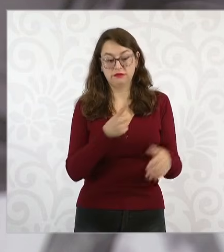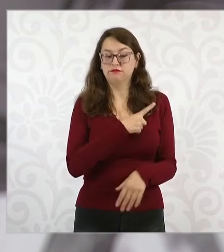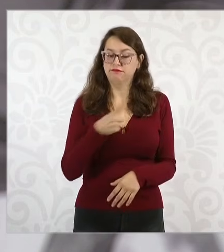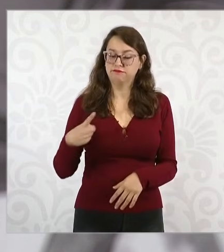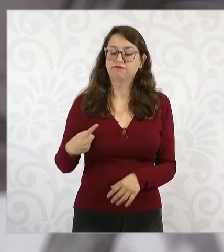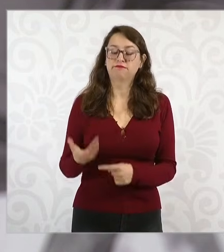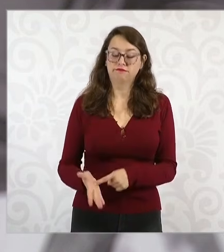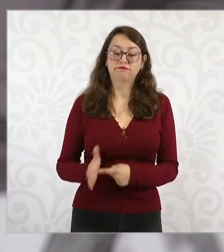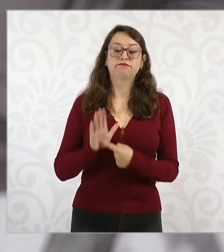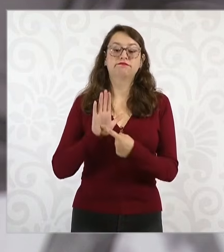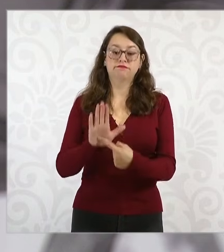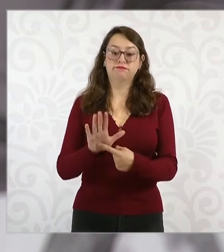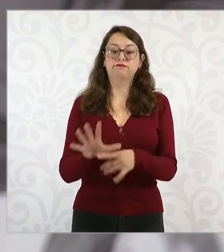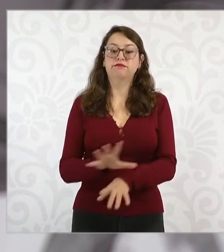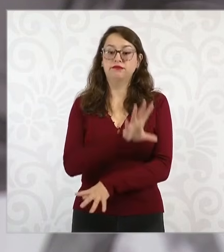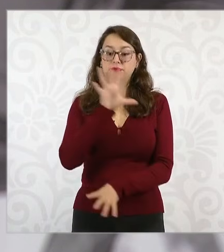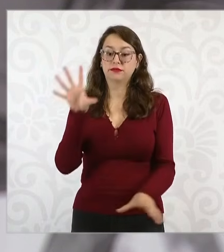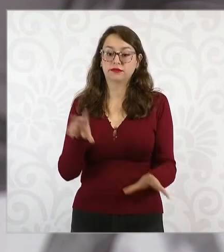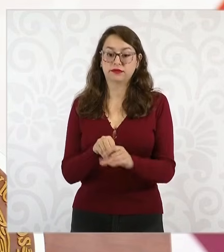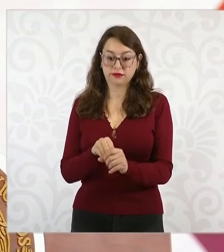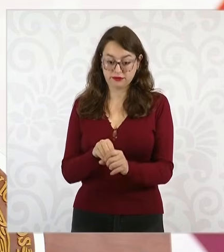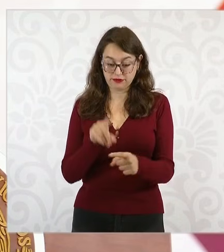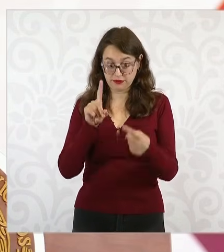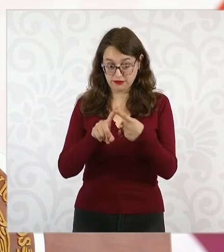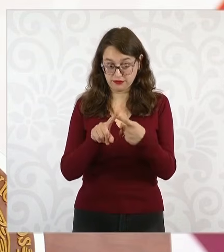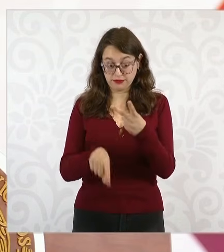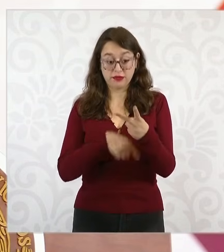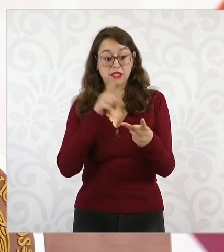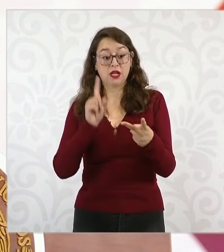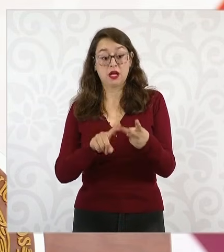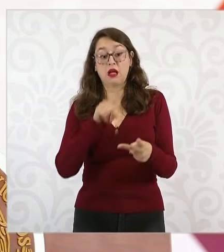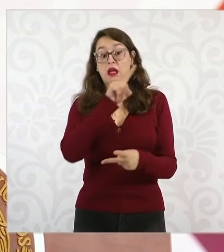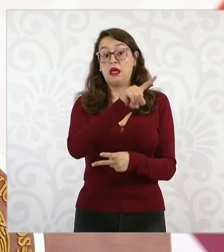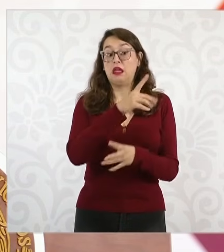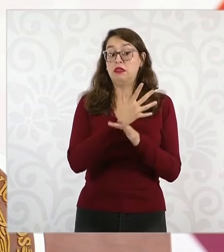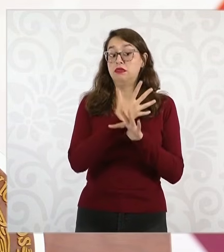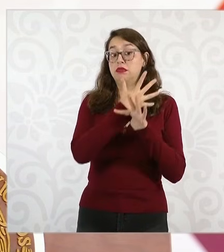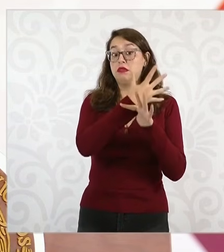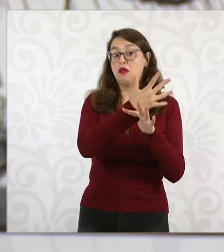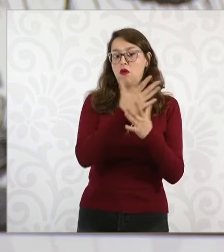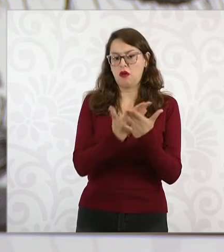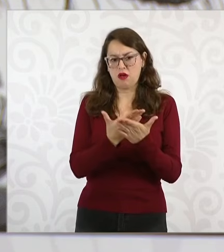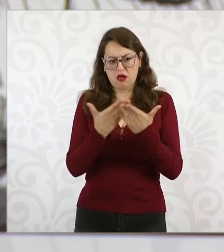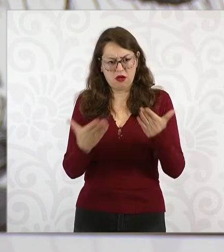luz. Lo que se dijo en su momento y lo que dicen ahora.